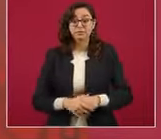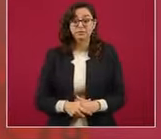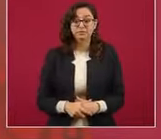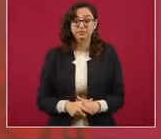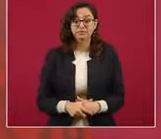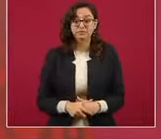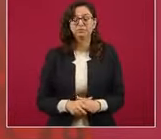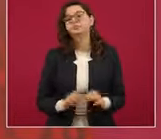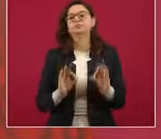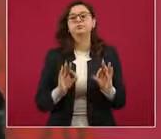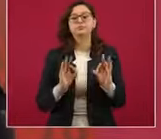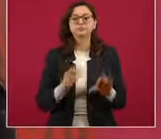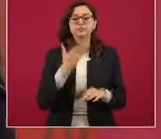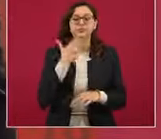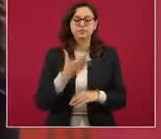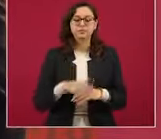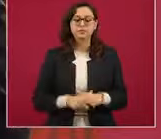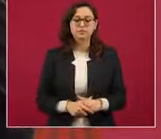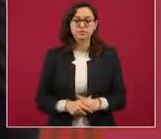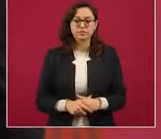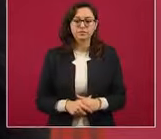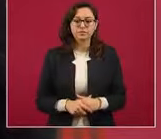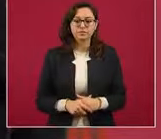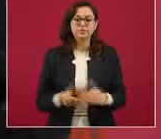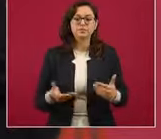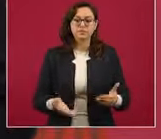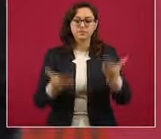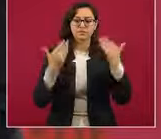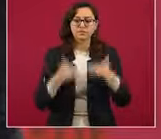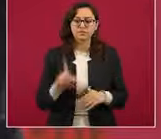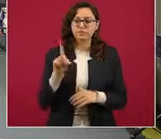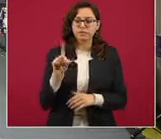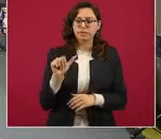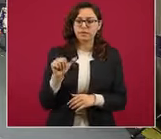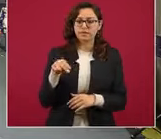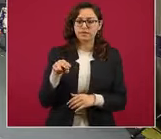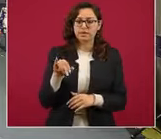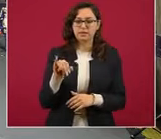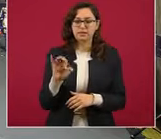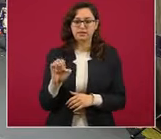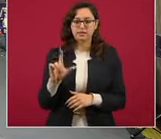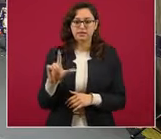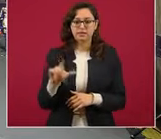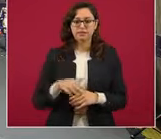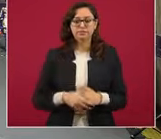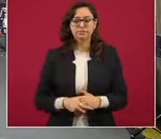Muy bien, vamos con el que tenemos pendiente, Daniel.